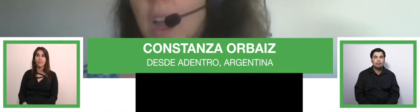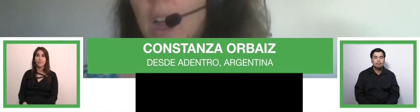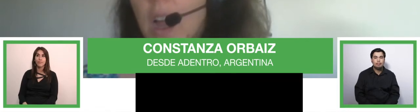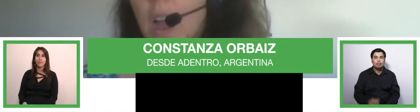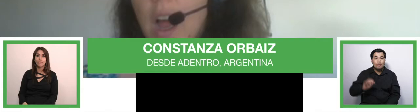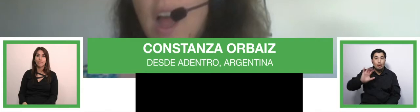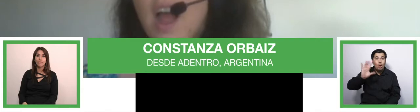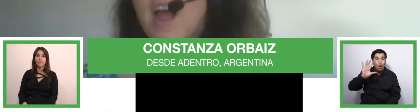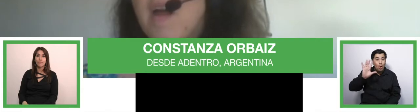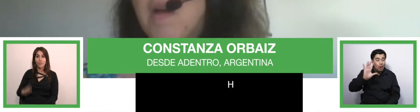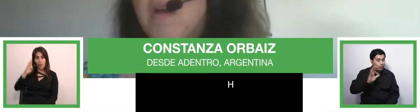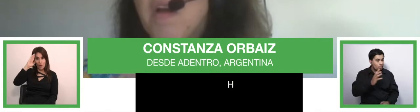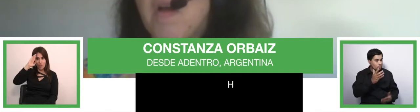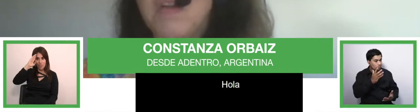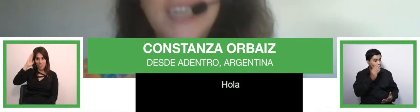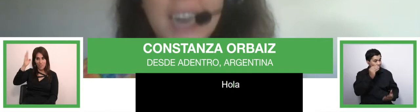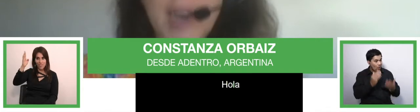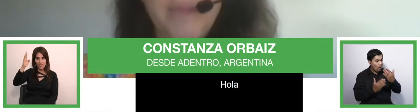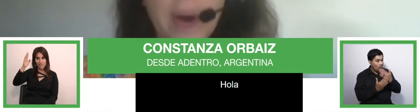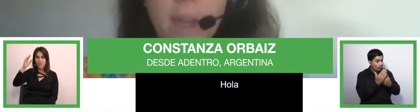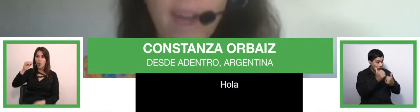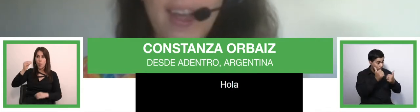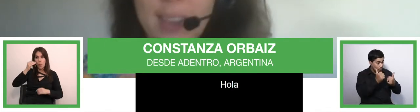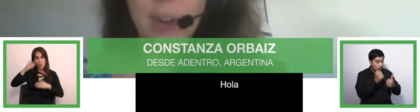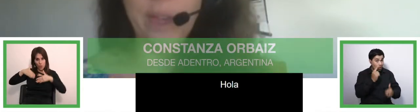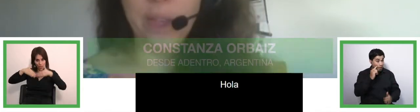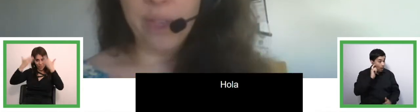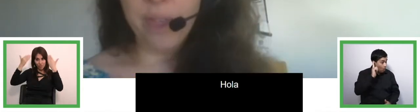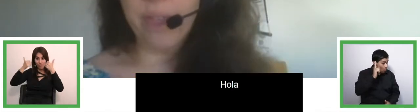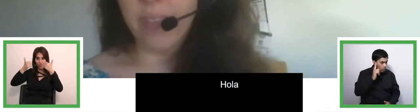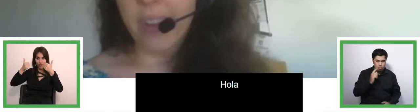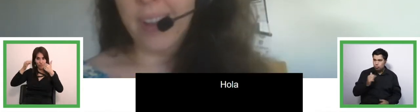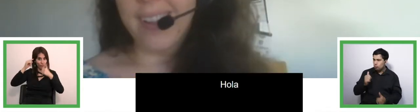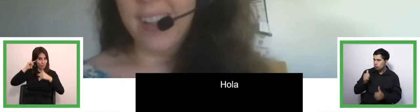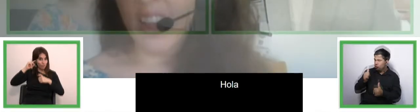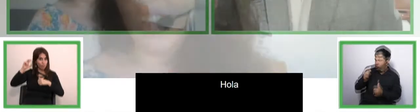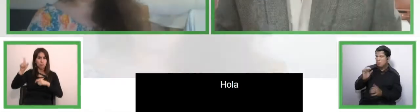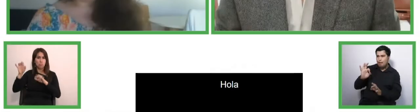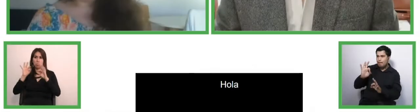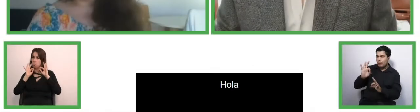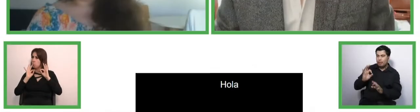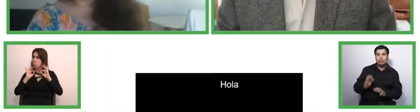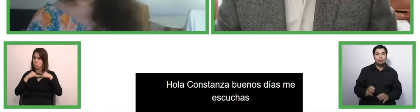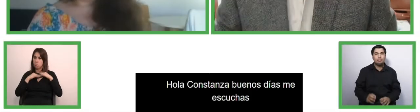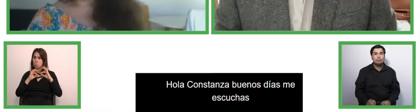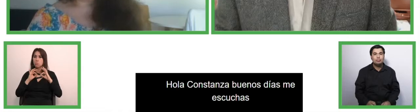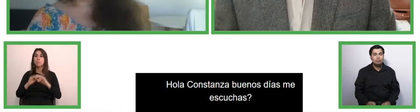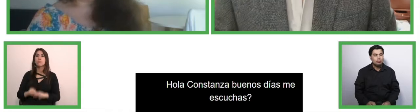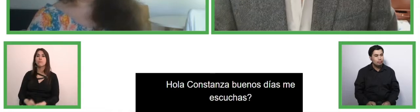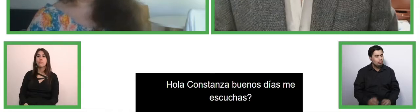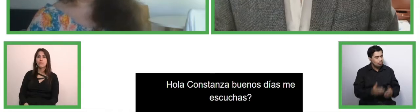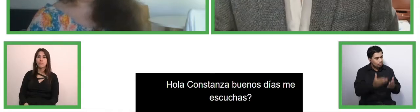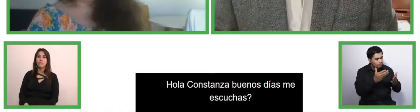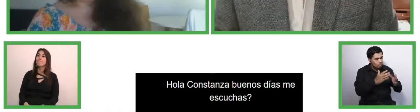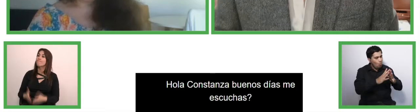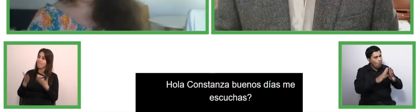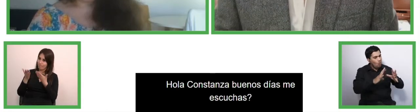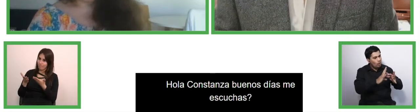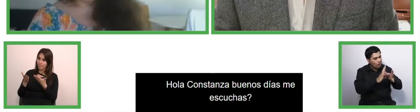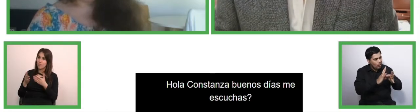Hola Constanza, buenos días, ¿me escuchas? Sí, perfecto. Constanza, muchísimas